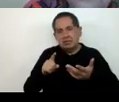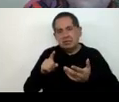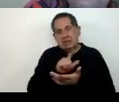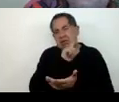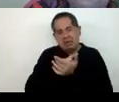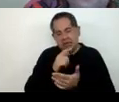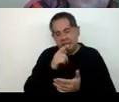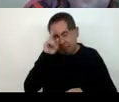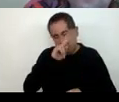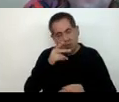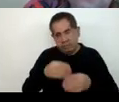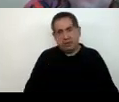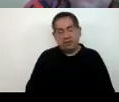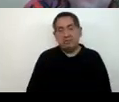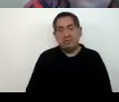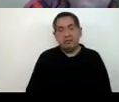legales.